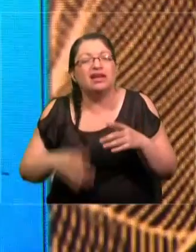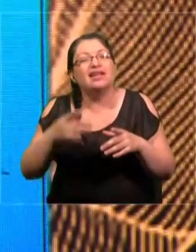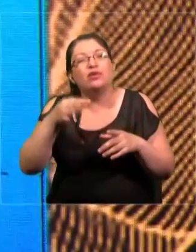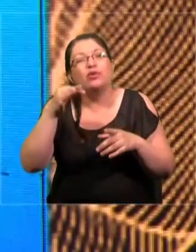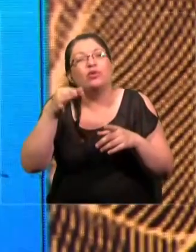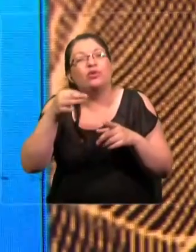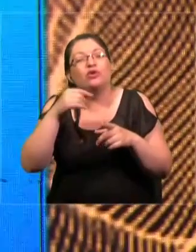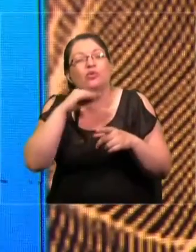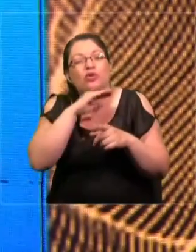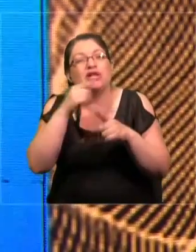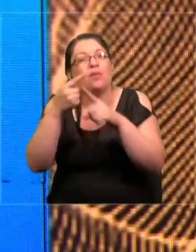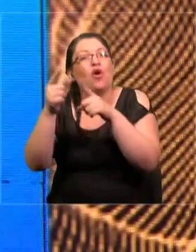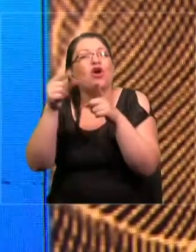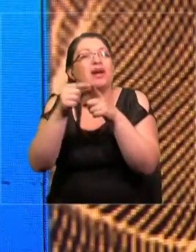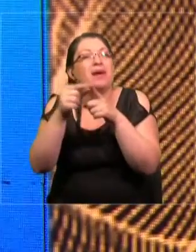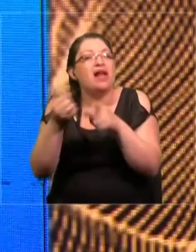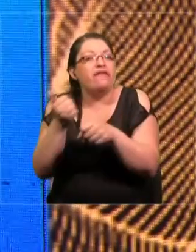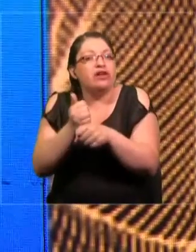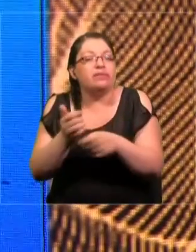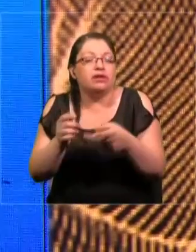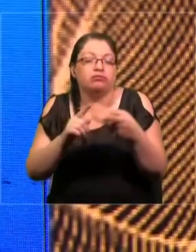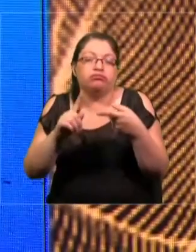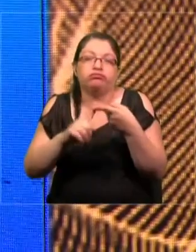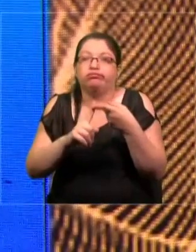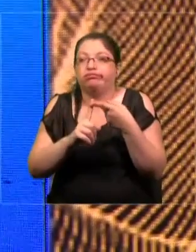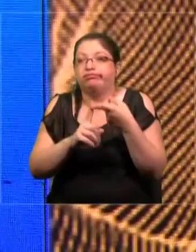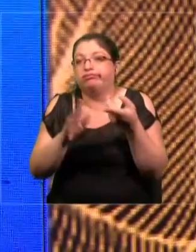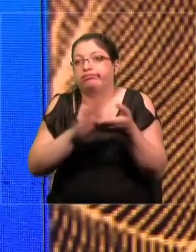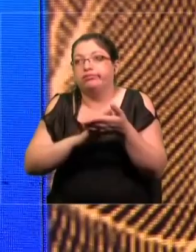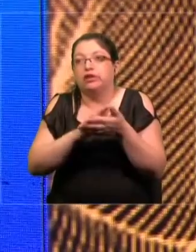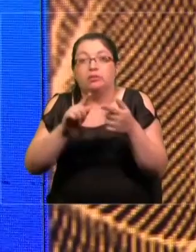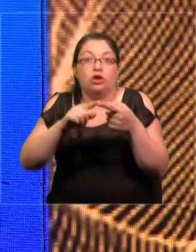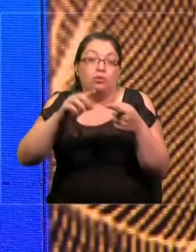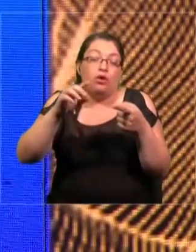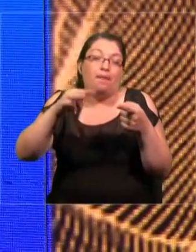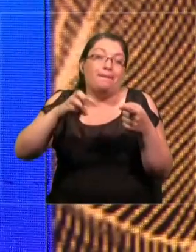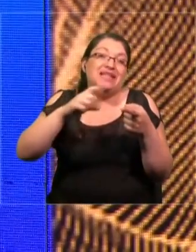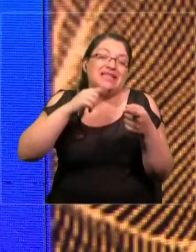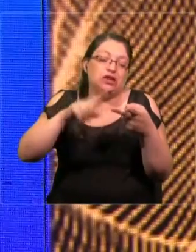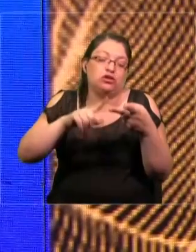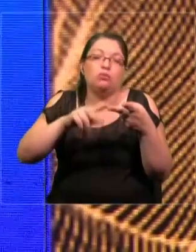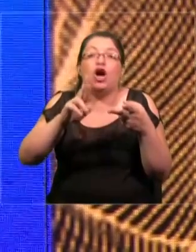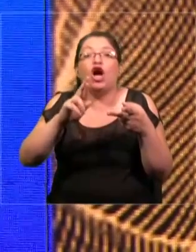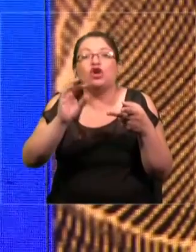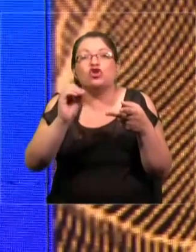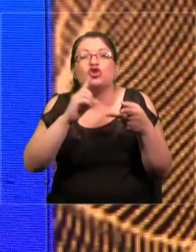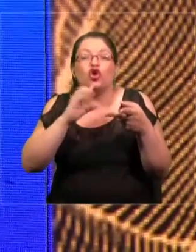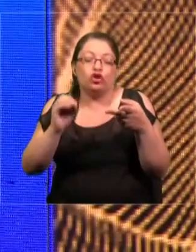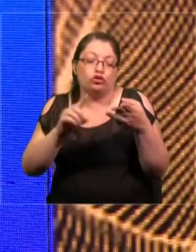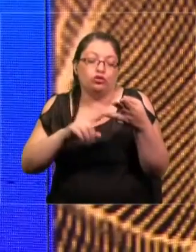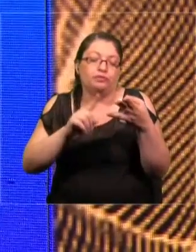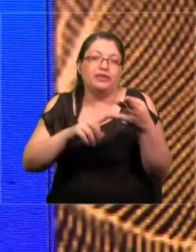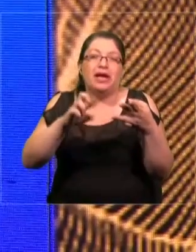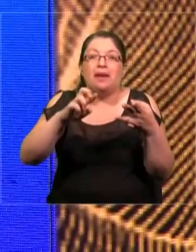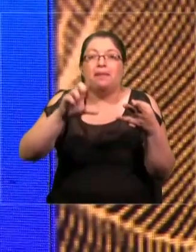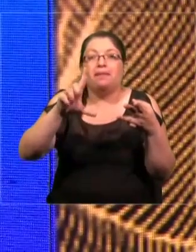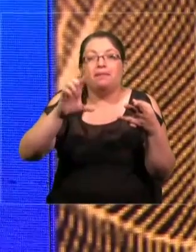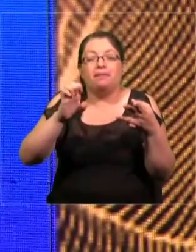sobrenombres, ¿no? Al principio mestizo, después rotos. después